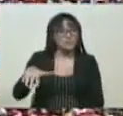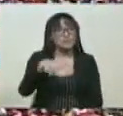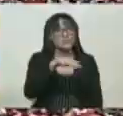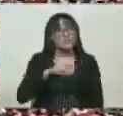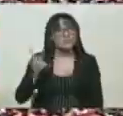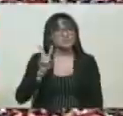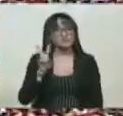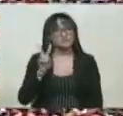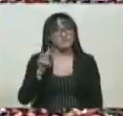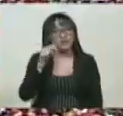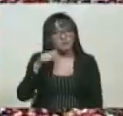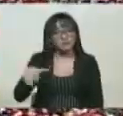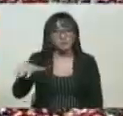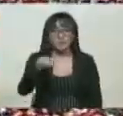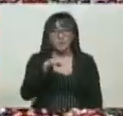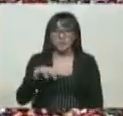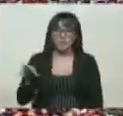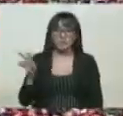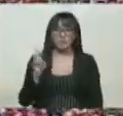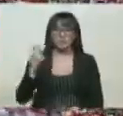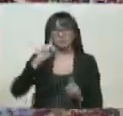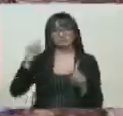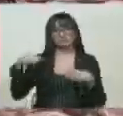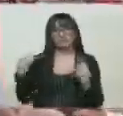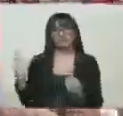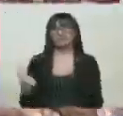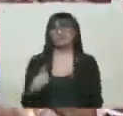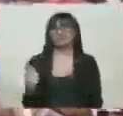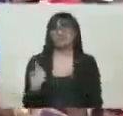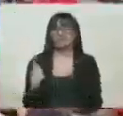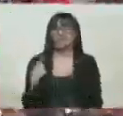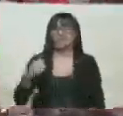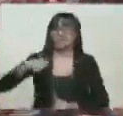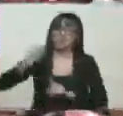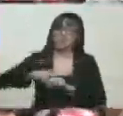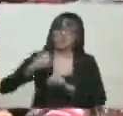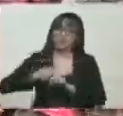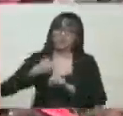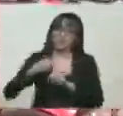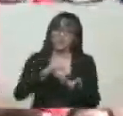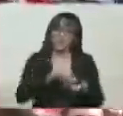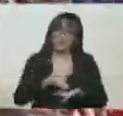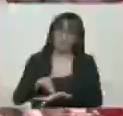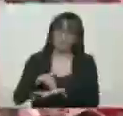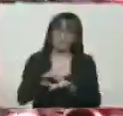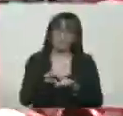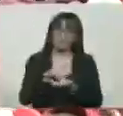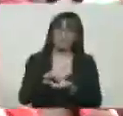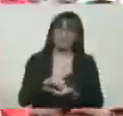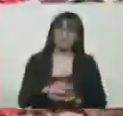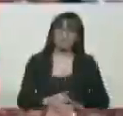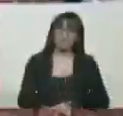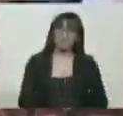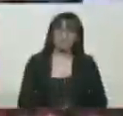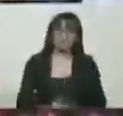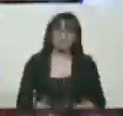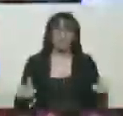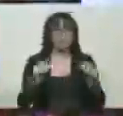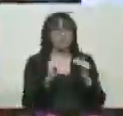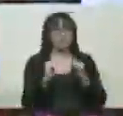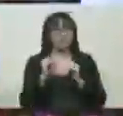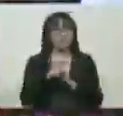que el pueblo de Venezuela no me va a dejar solo en esta batalla por la dignidad, por la soberanía y